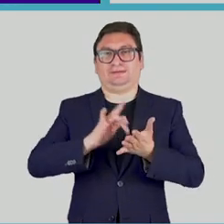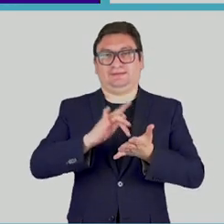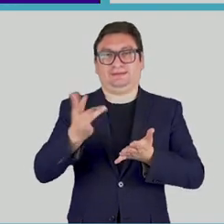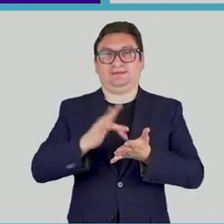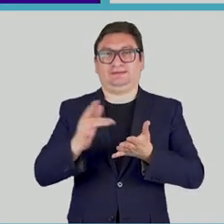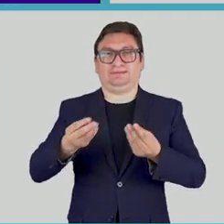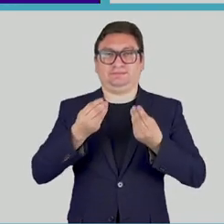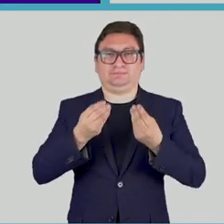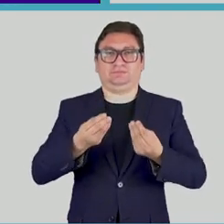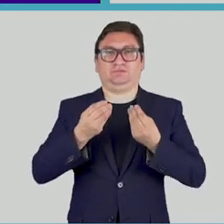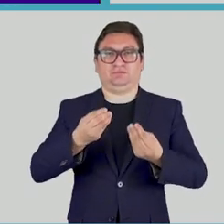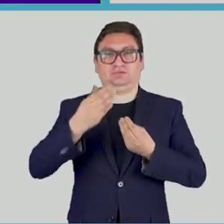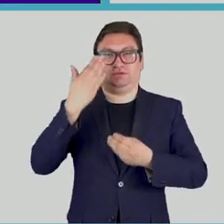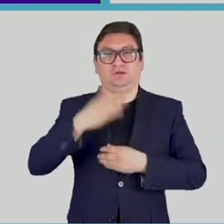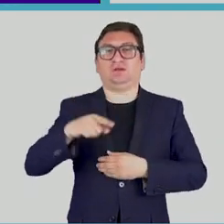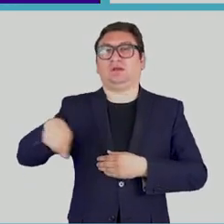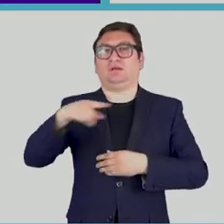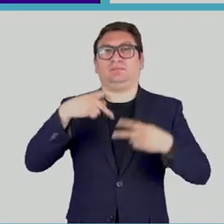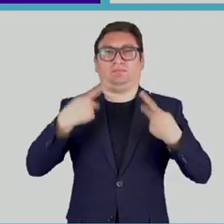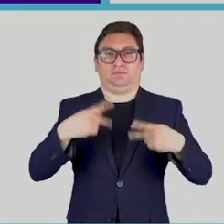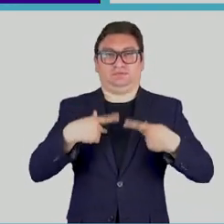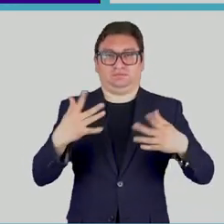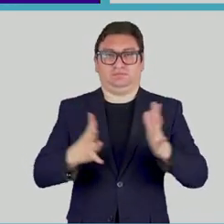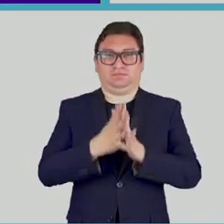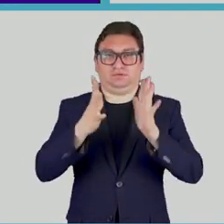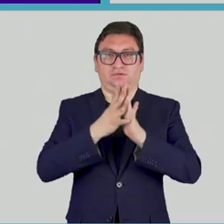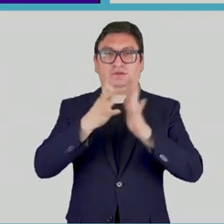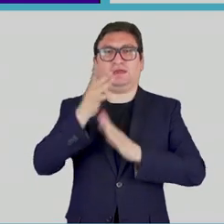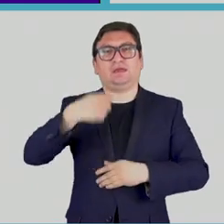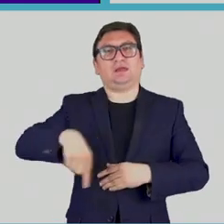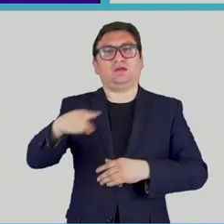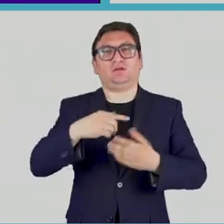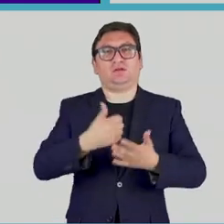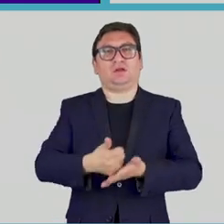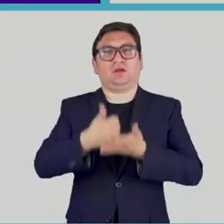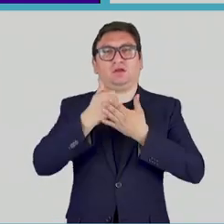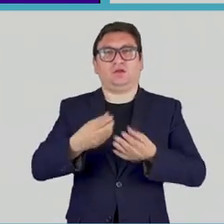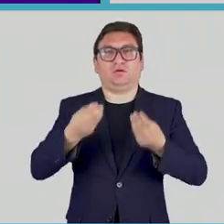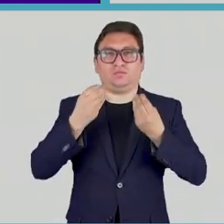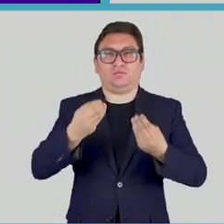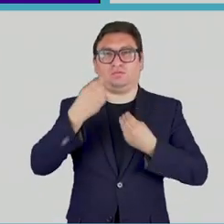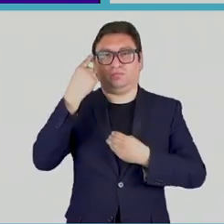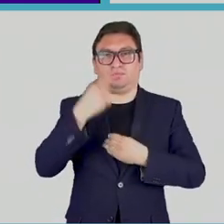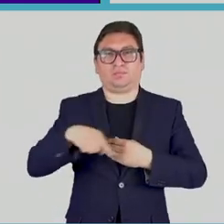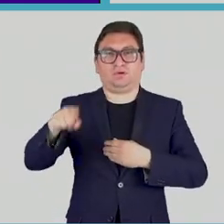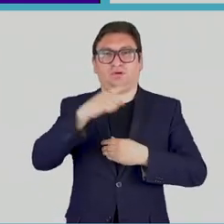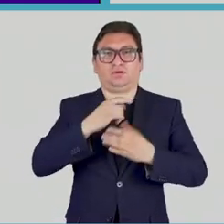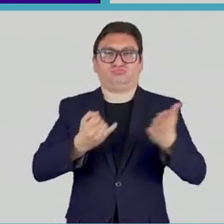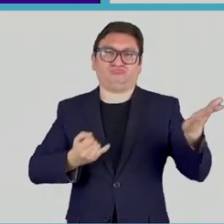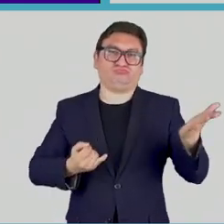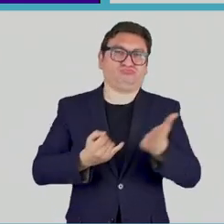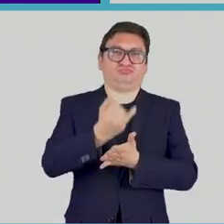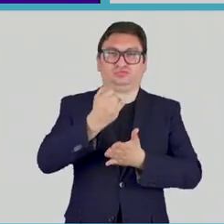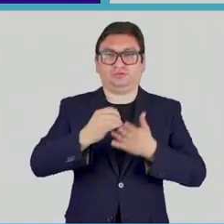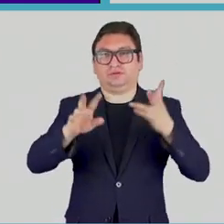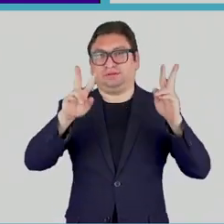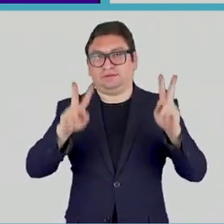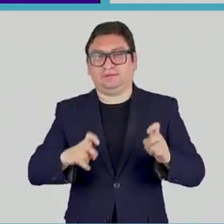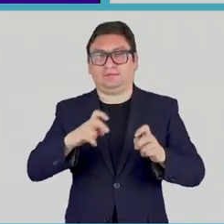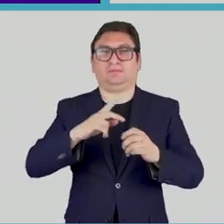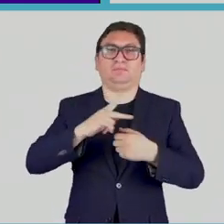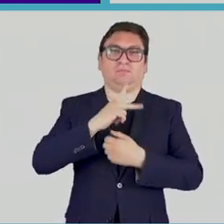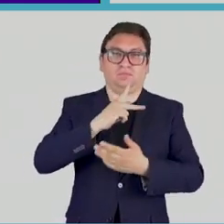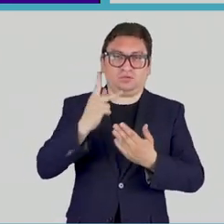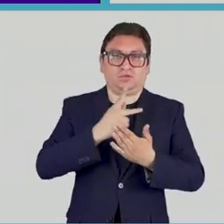agradecemos muchísimo a Quienes participaron con sus testimonios nos ayudan mucho también para la toma de decisiones los temas